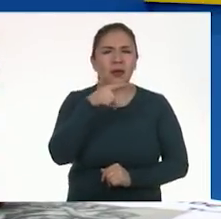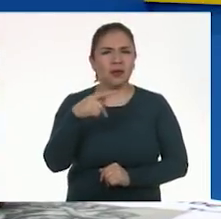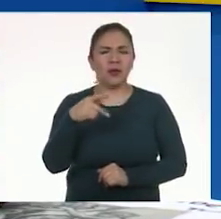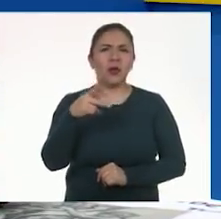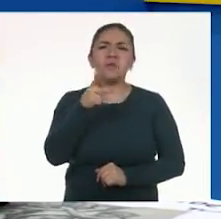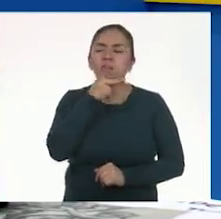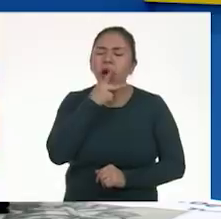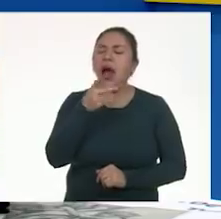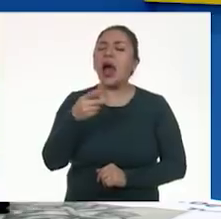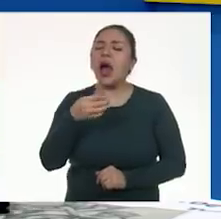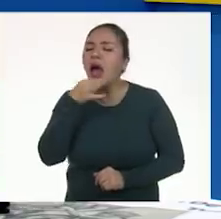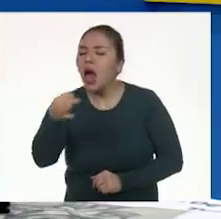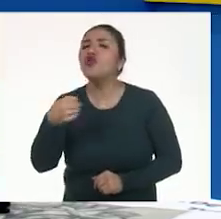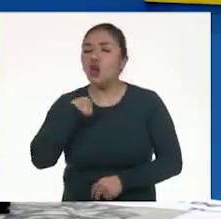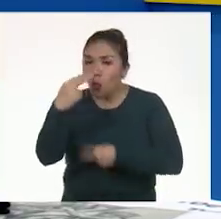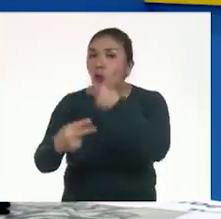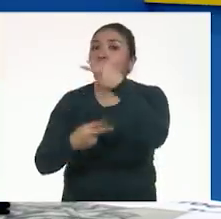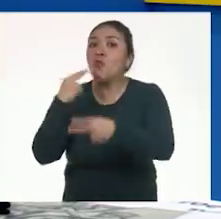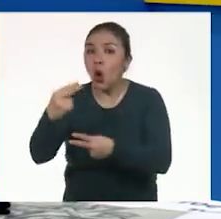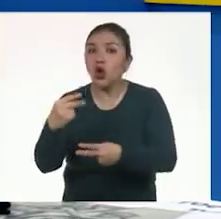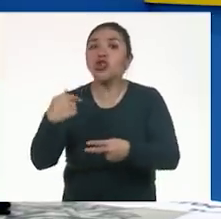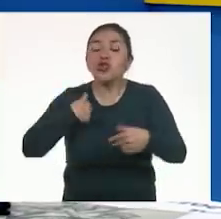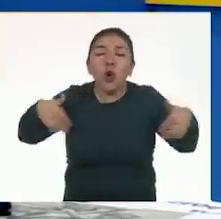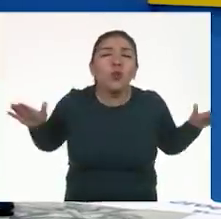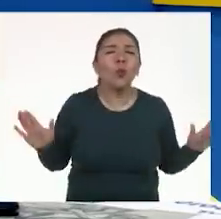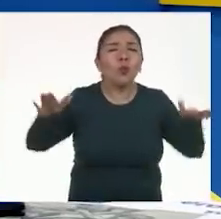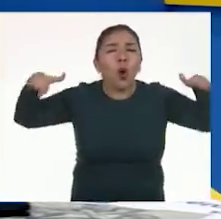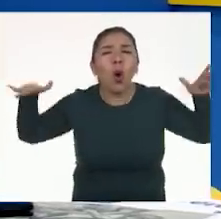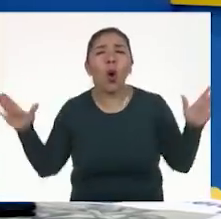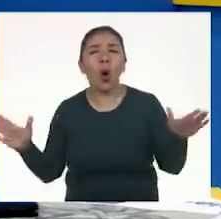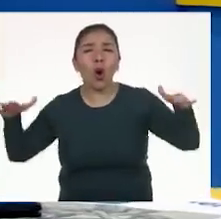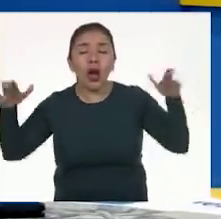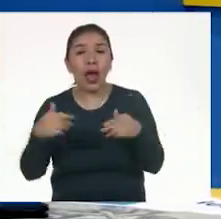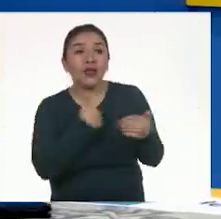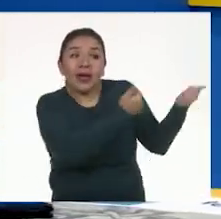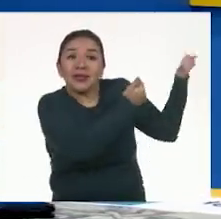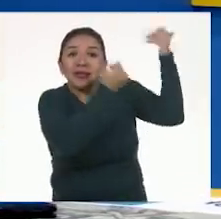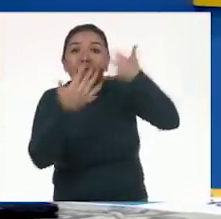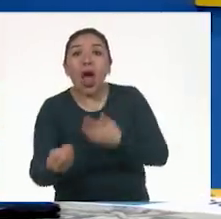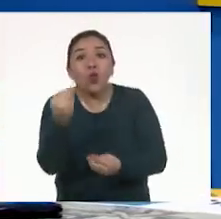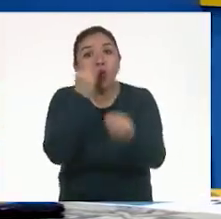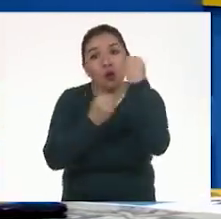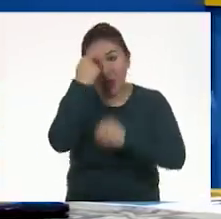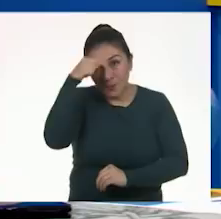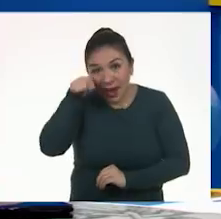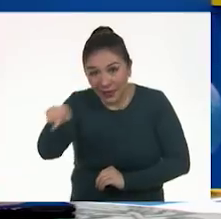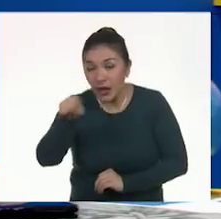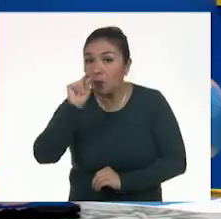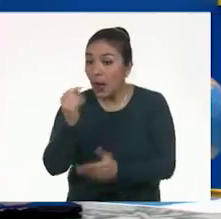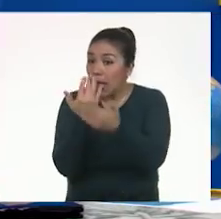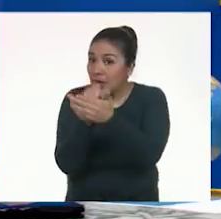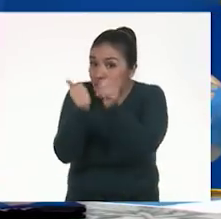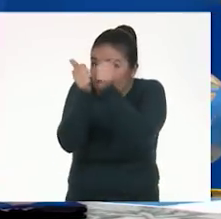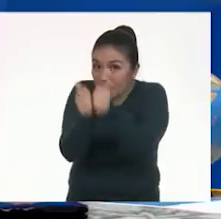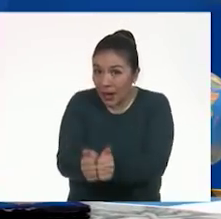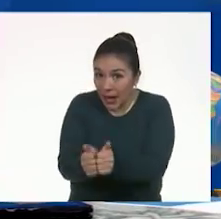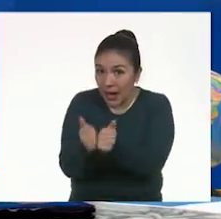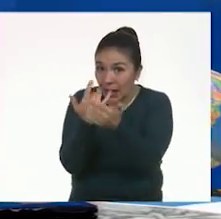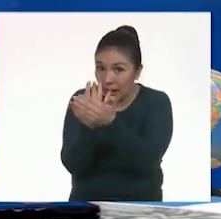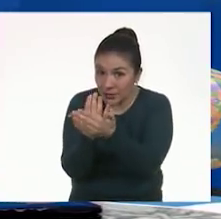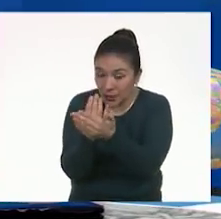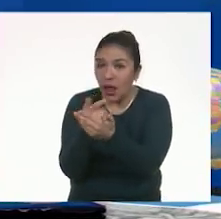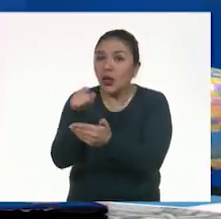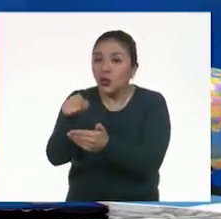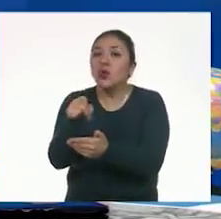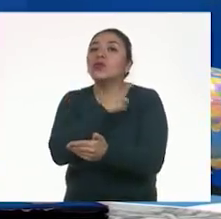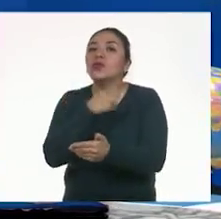dijo cariñoso, voy a volar presuroso, ricos granos a traerte. Espérame sin moverte y